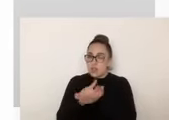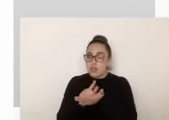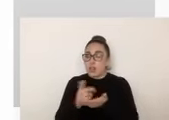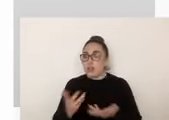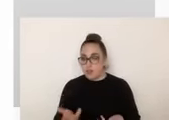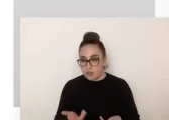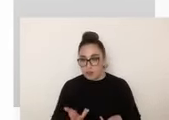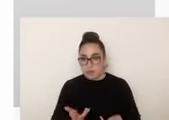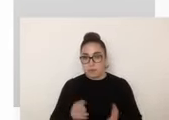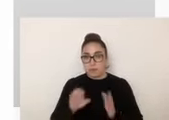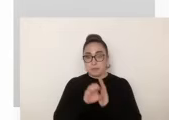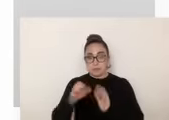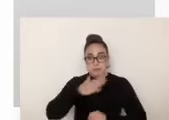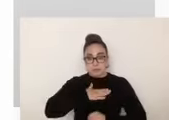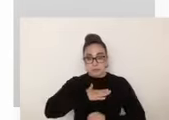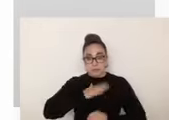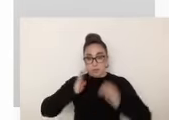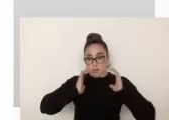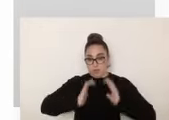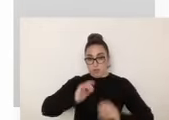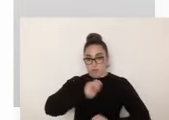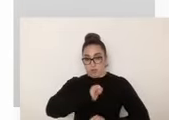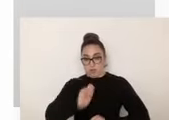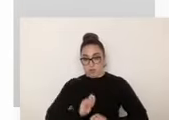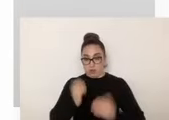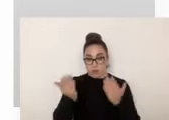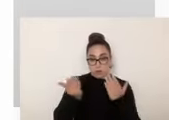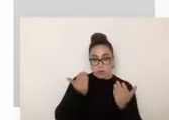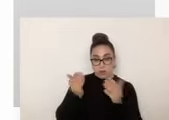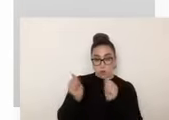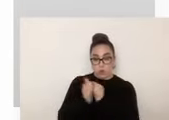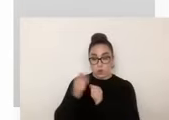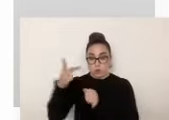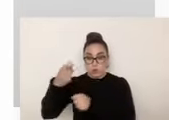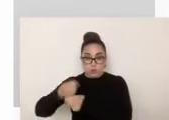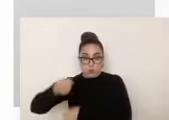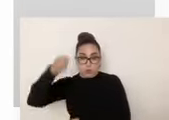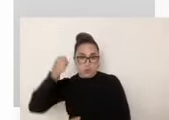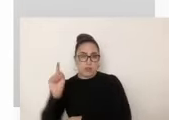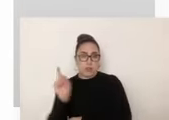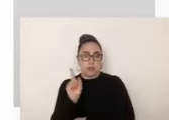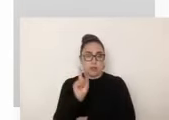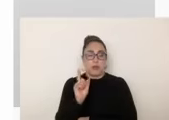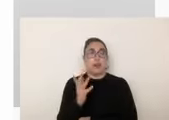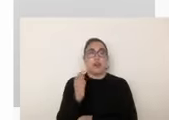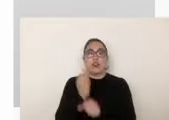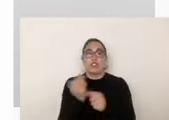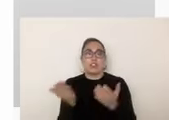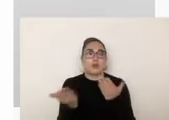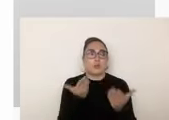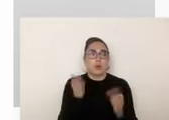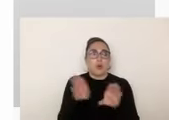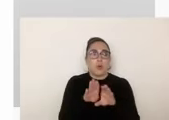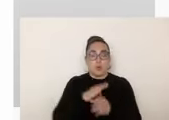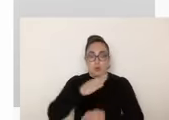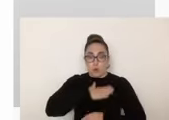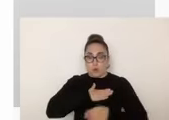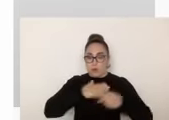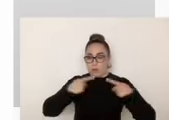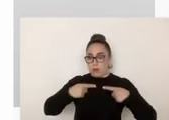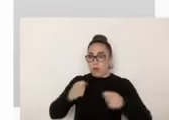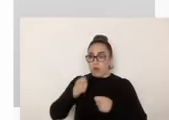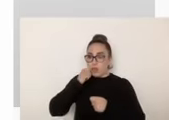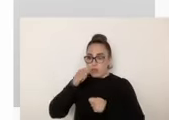mi chaqueta con su jersey, estamos comparando eso y el hecho de que yo me inmiscuyo en su esfera de